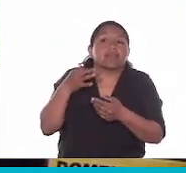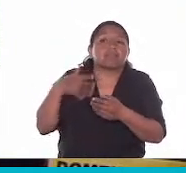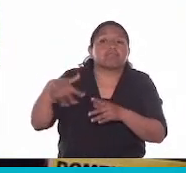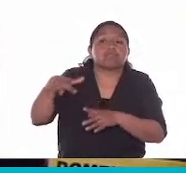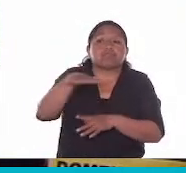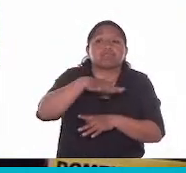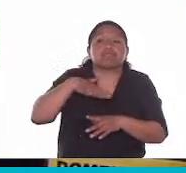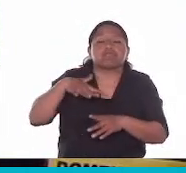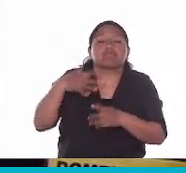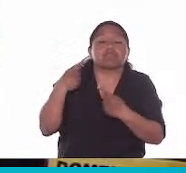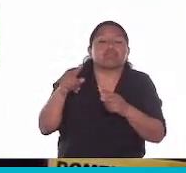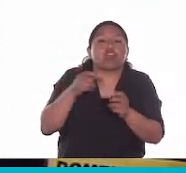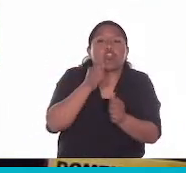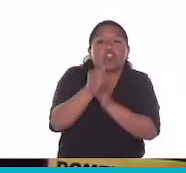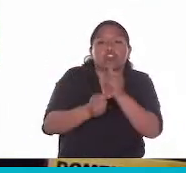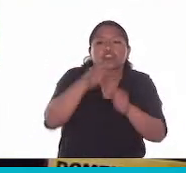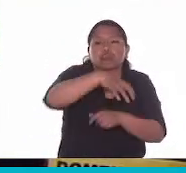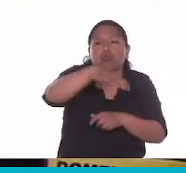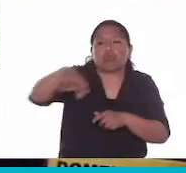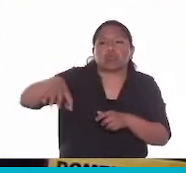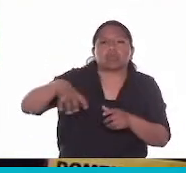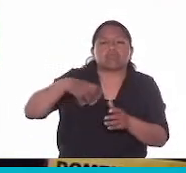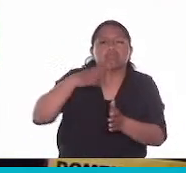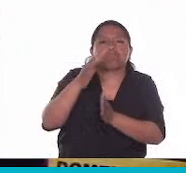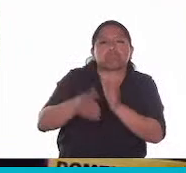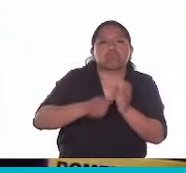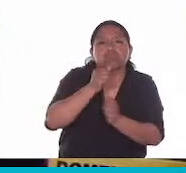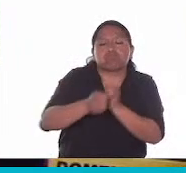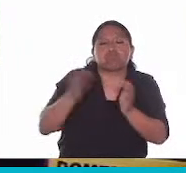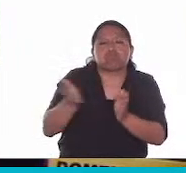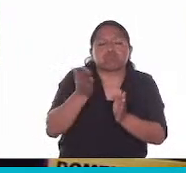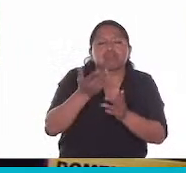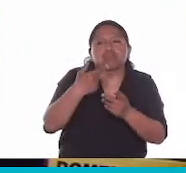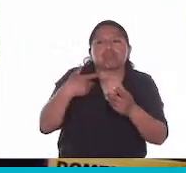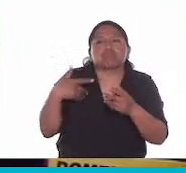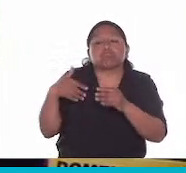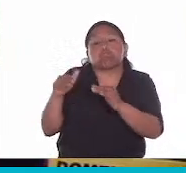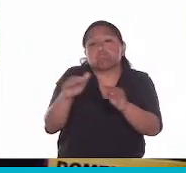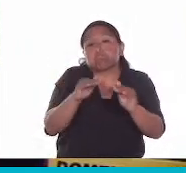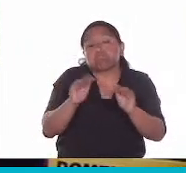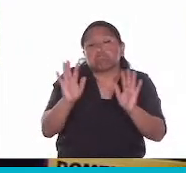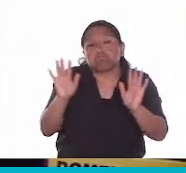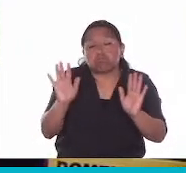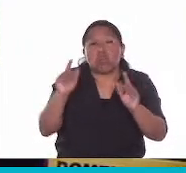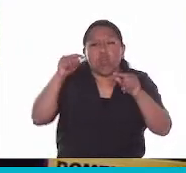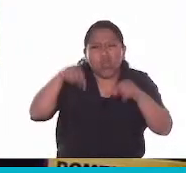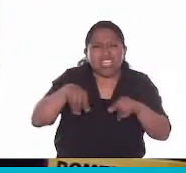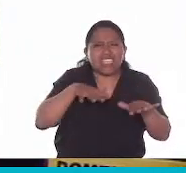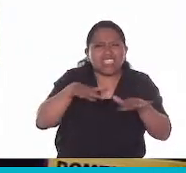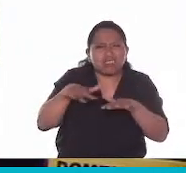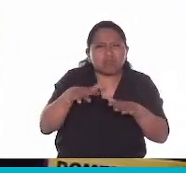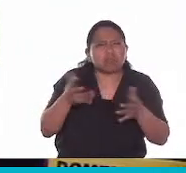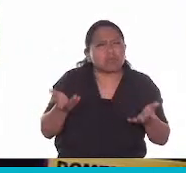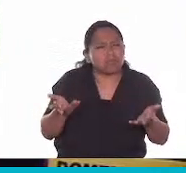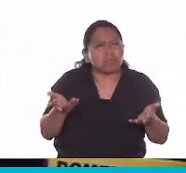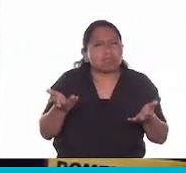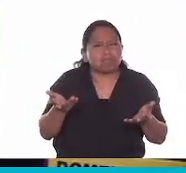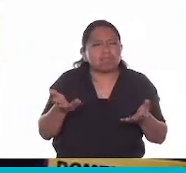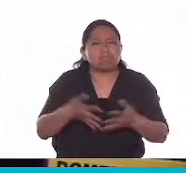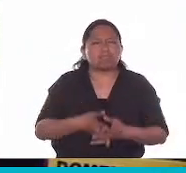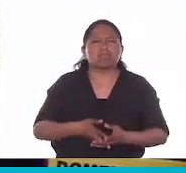todos los sectores productivos es una armonía relativa hoy tiene esta situación